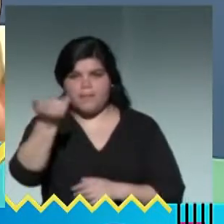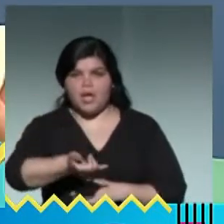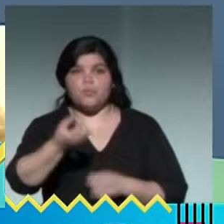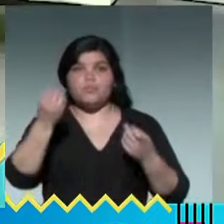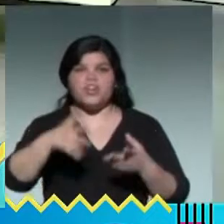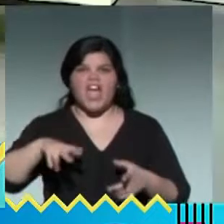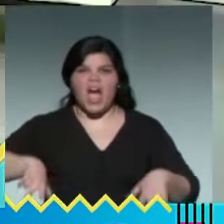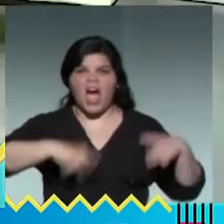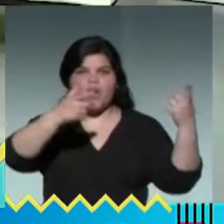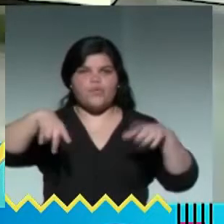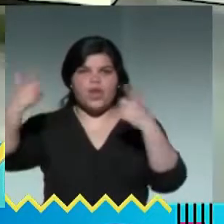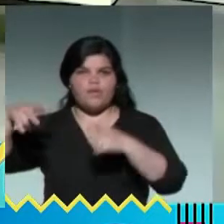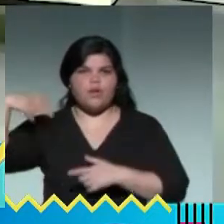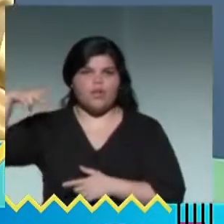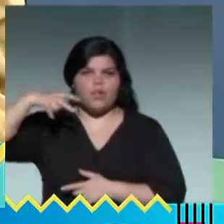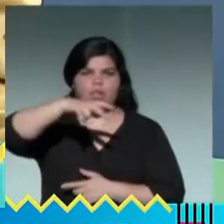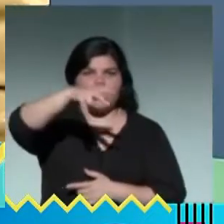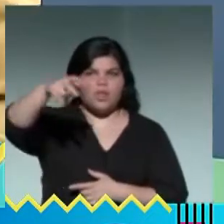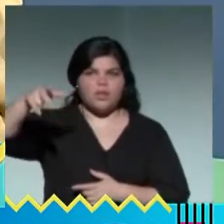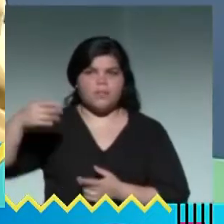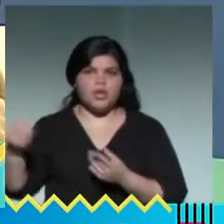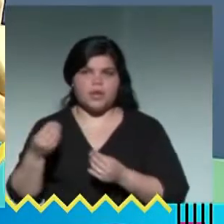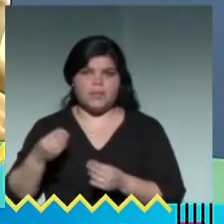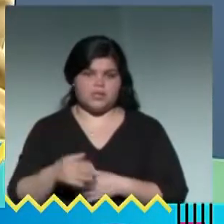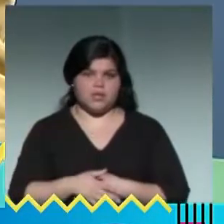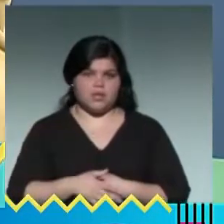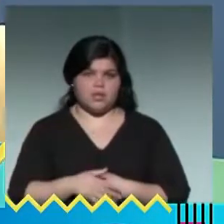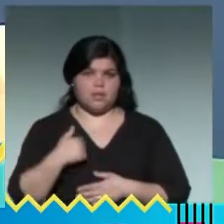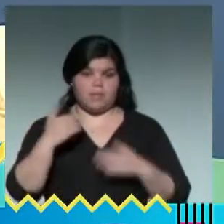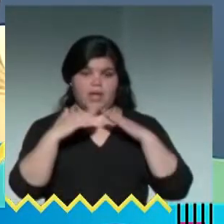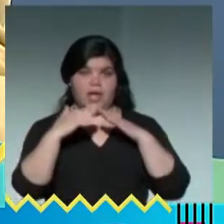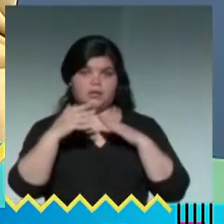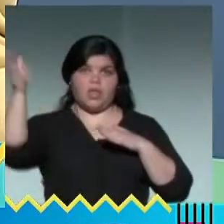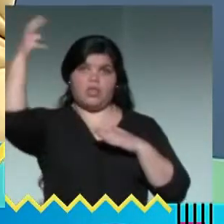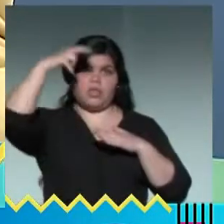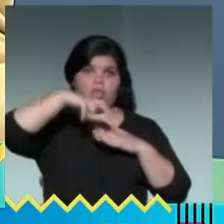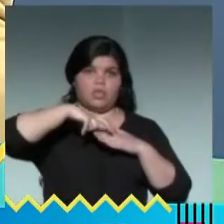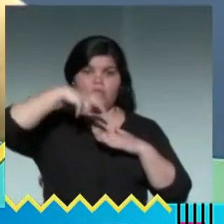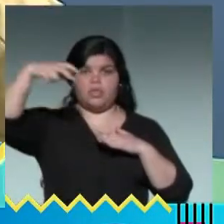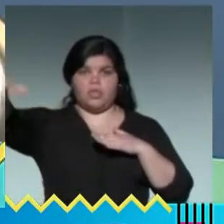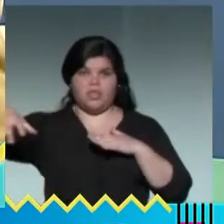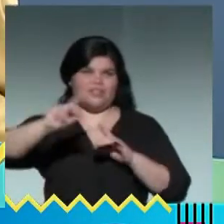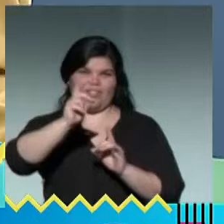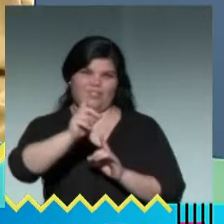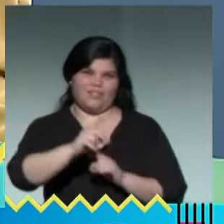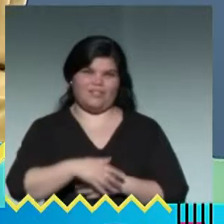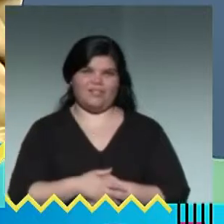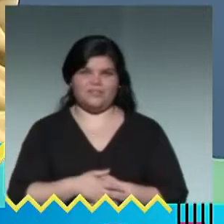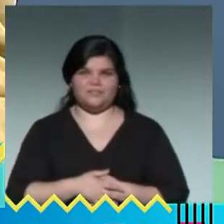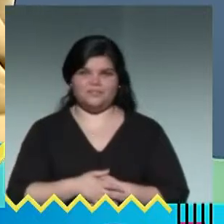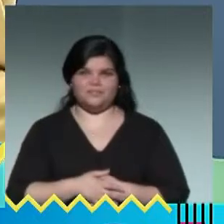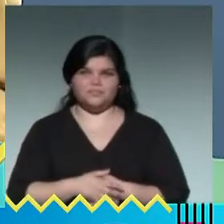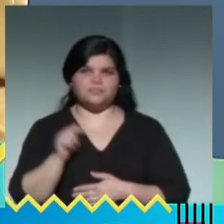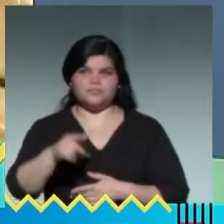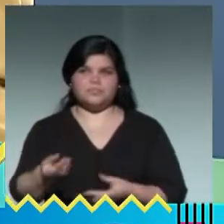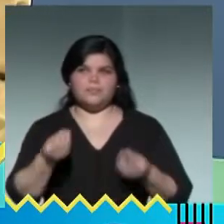arbolado público, pero no es que el dron te pasa a buscar por tu casa y te lleva. Los desarrollos que se están implementando son a